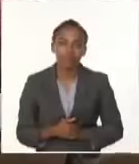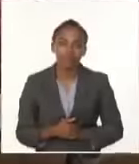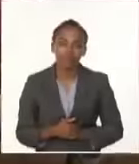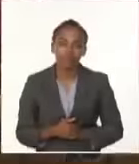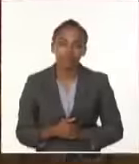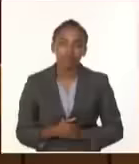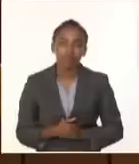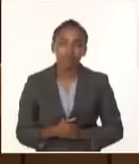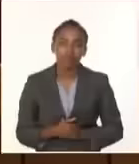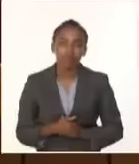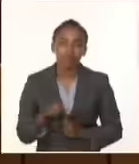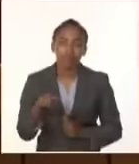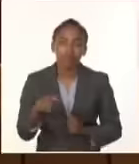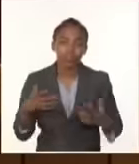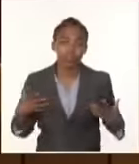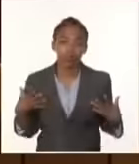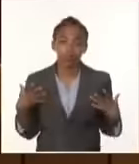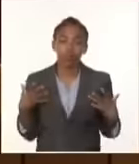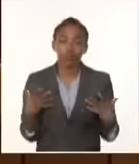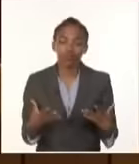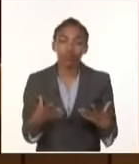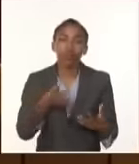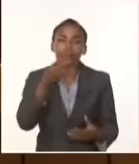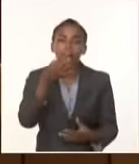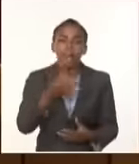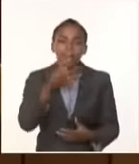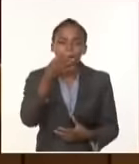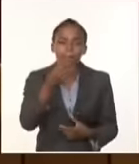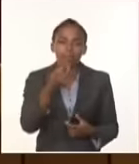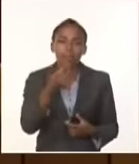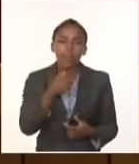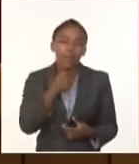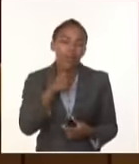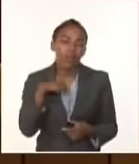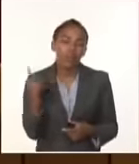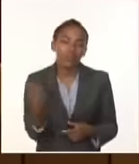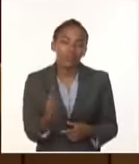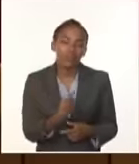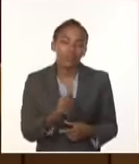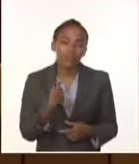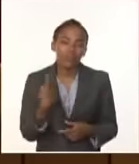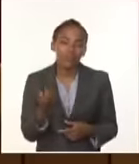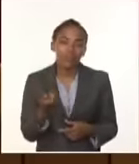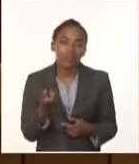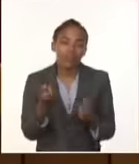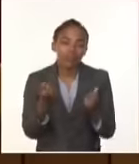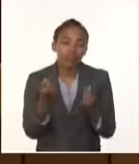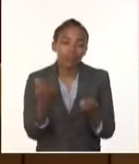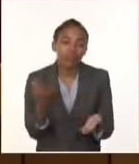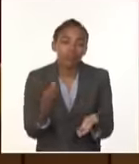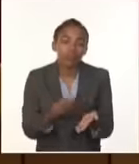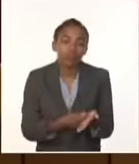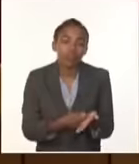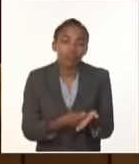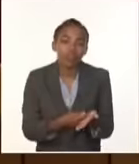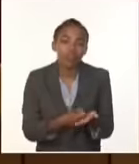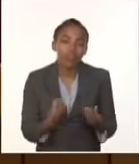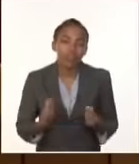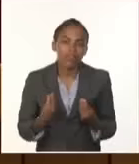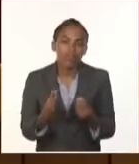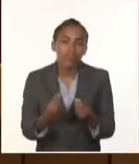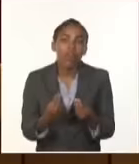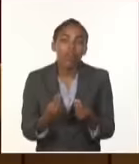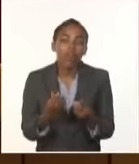Ese empeño explica el porqué de los elevados gastos que nuestro magro presupuesto destina a la educación, a